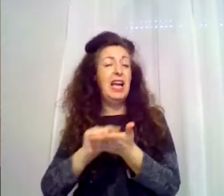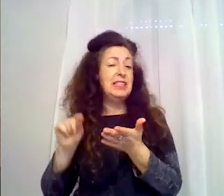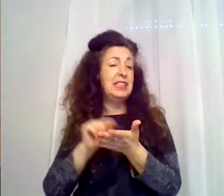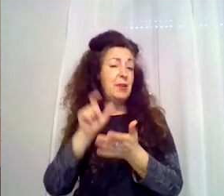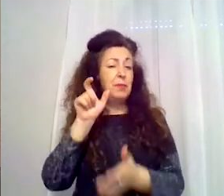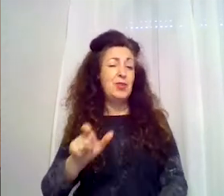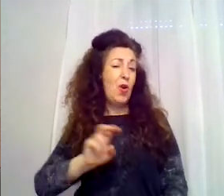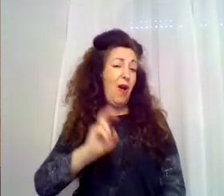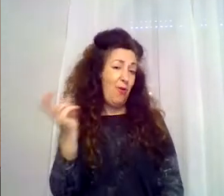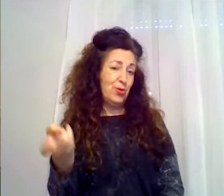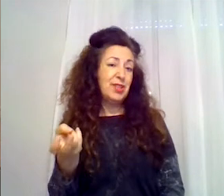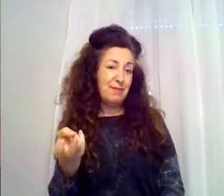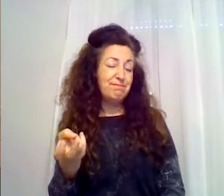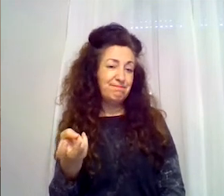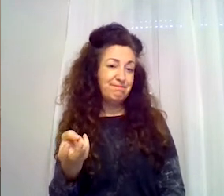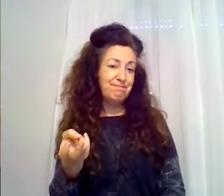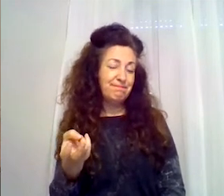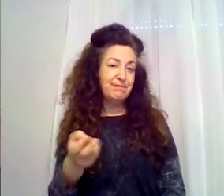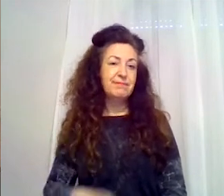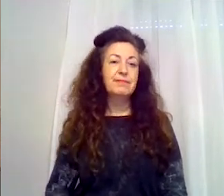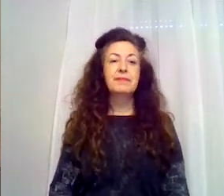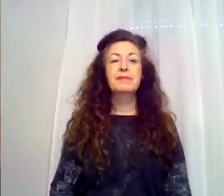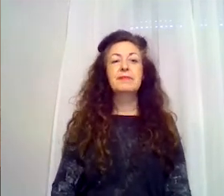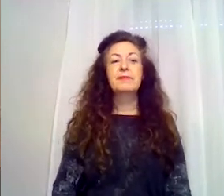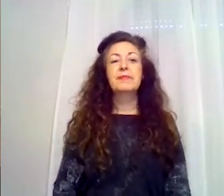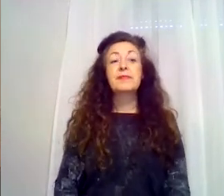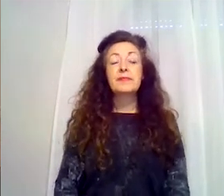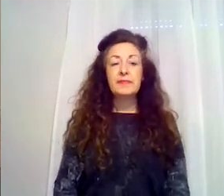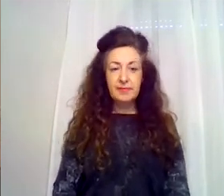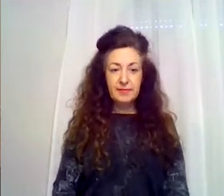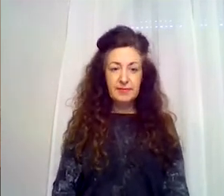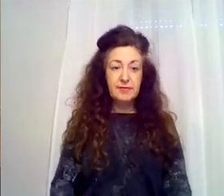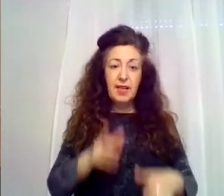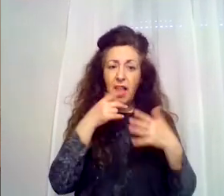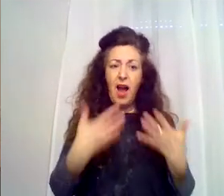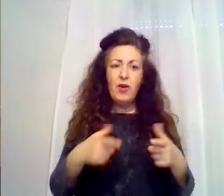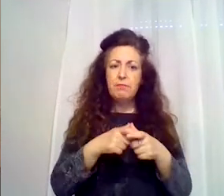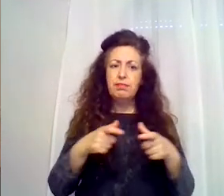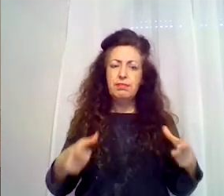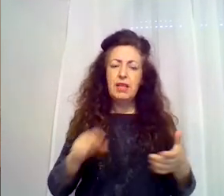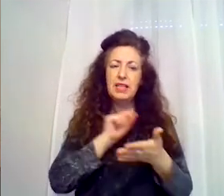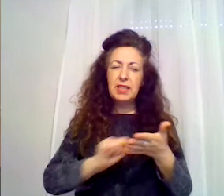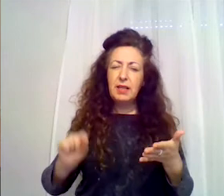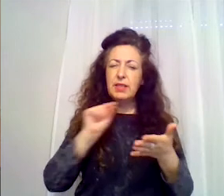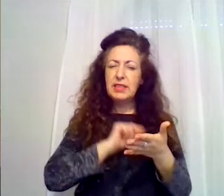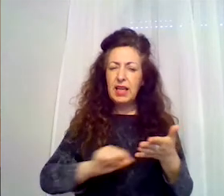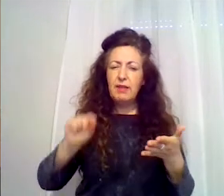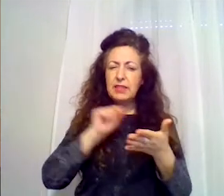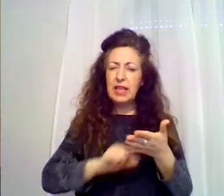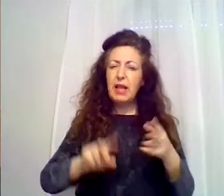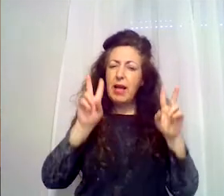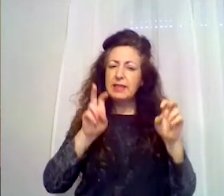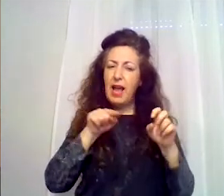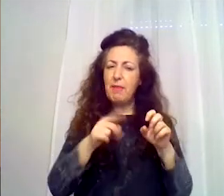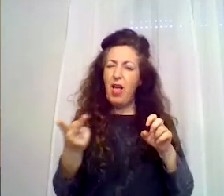principio iba a defender, en realidad iba a defender la teoría shakespeariana, es decir, en plan stratfordiano. A raíz